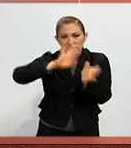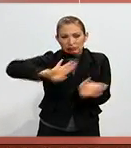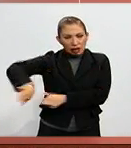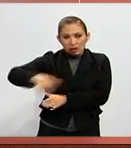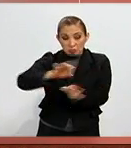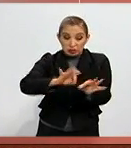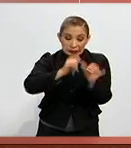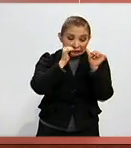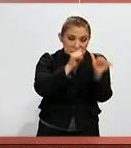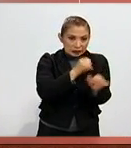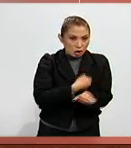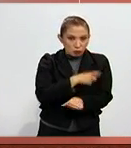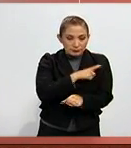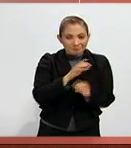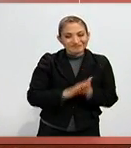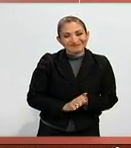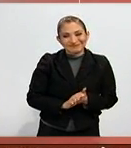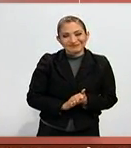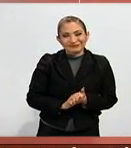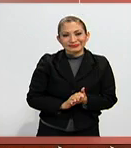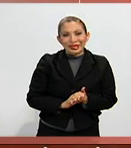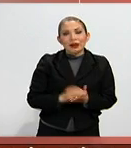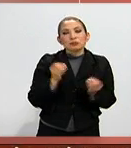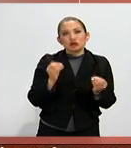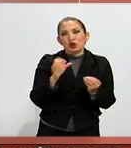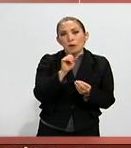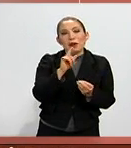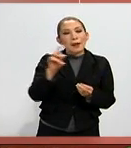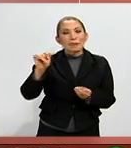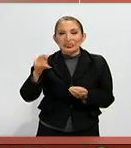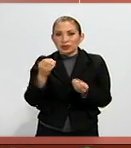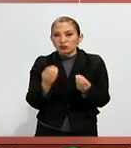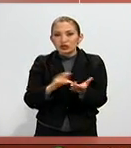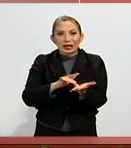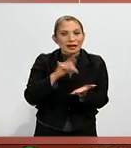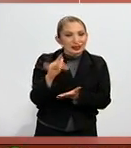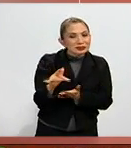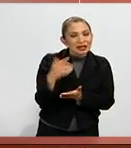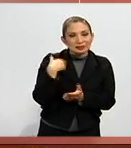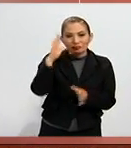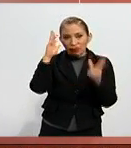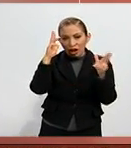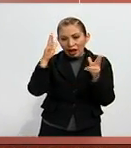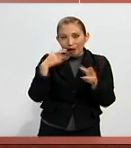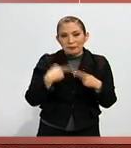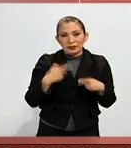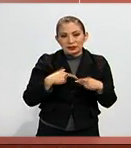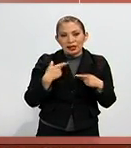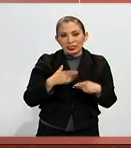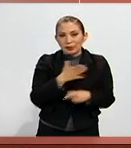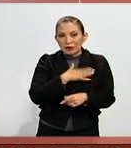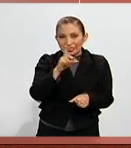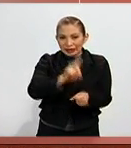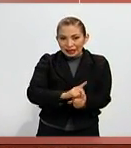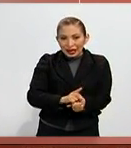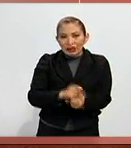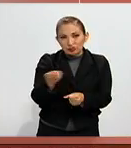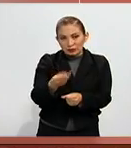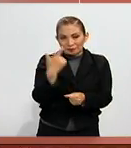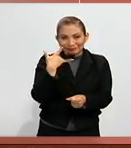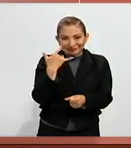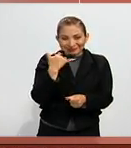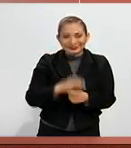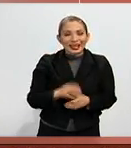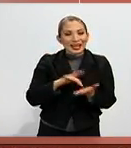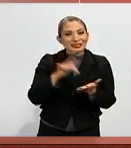es muy importante decirlo. Así que, Omar, muchas gracias, Pati, muchas gracias y saludos a todos. Que tengan muy buen día y estoy para